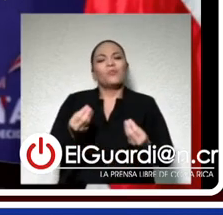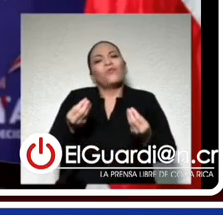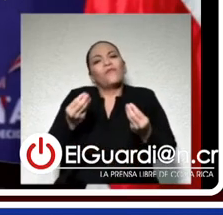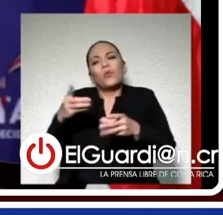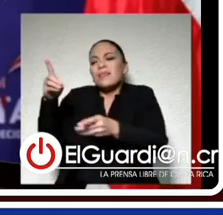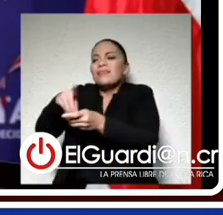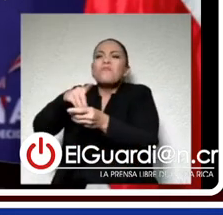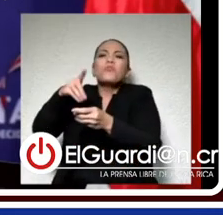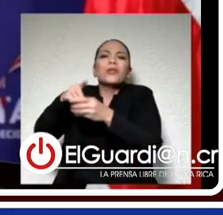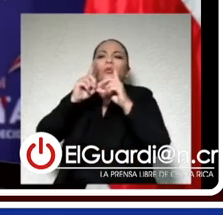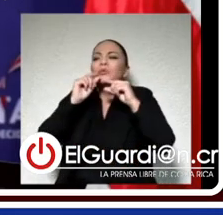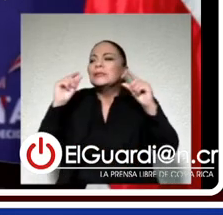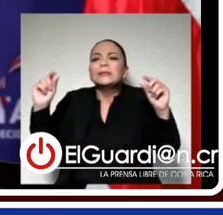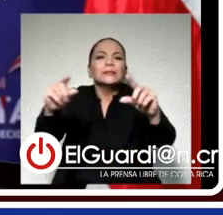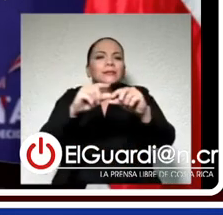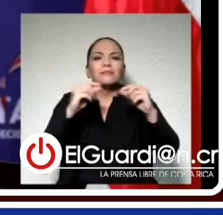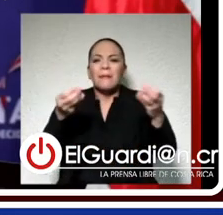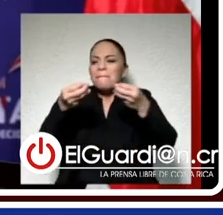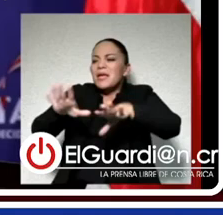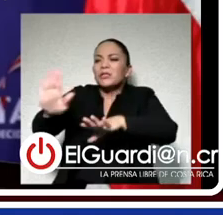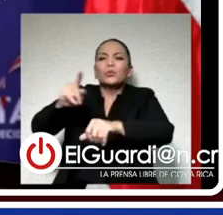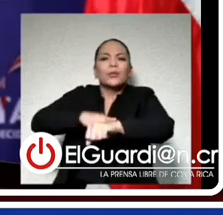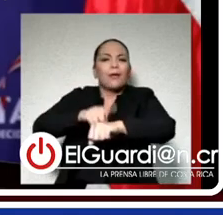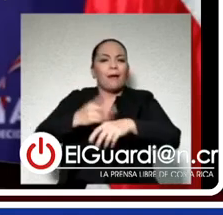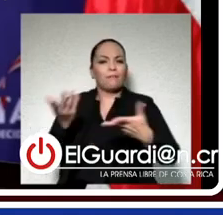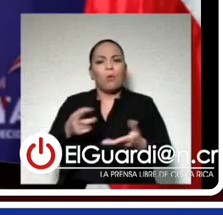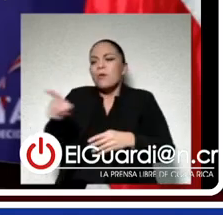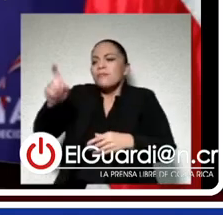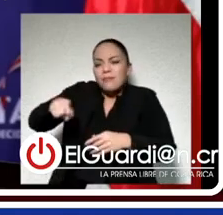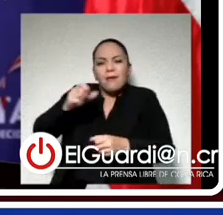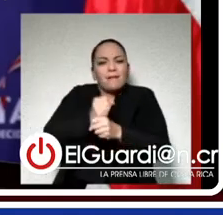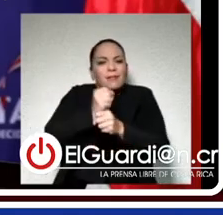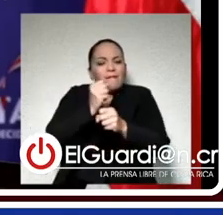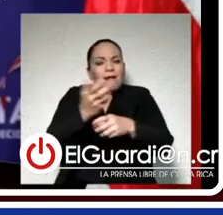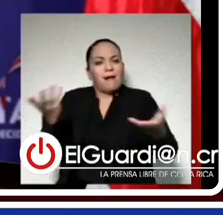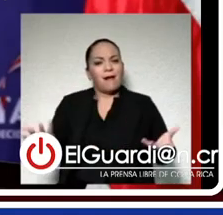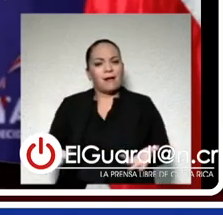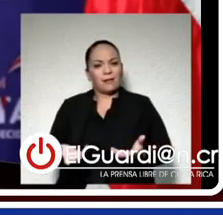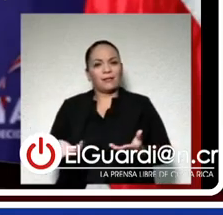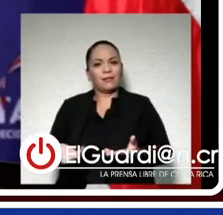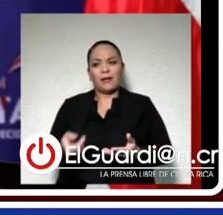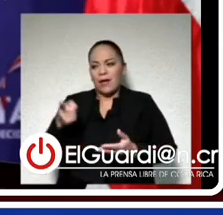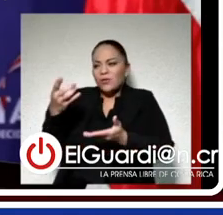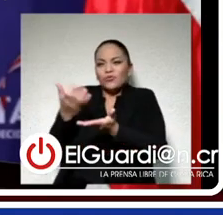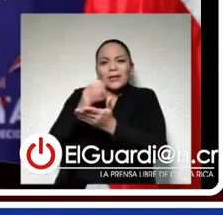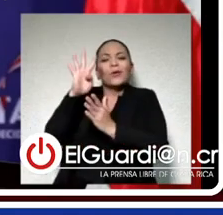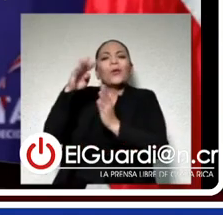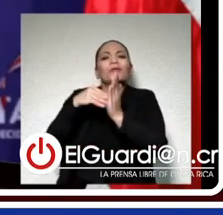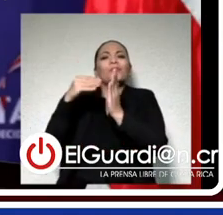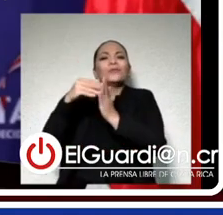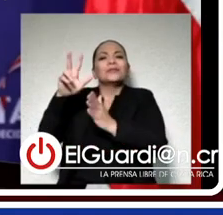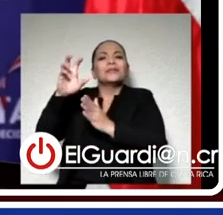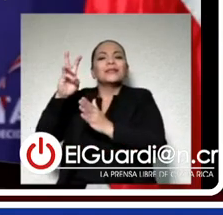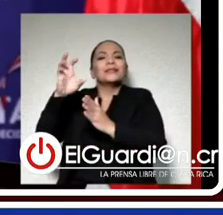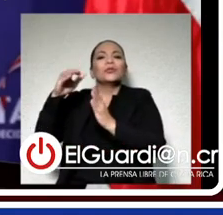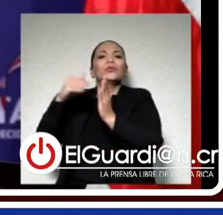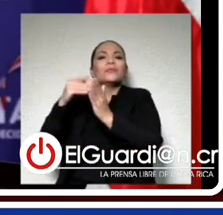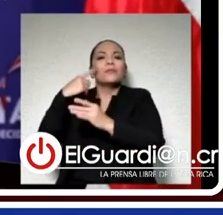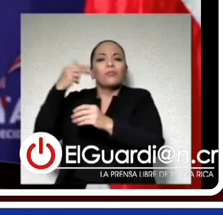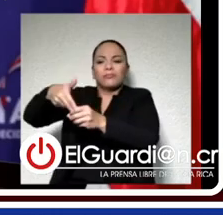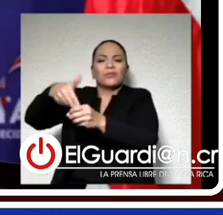tiempo, cuando deberían estar trabajando por esos 4 millones más 600 mil pesos de gasolina al